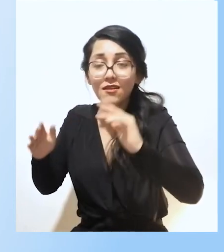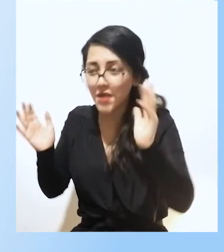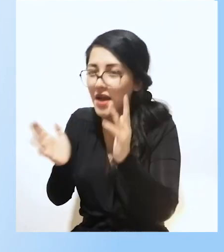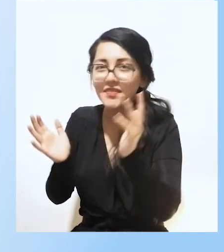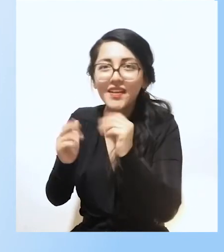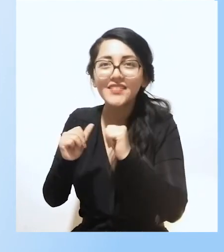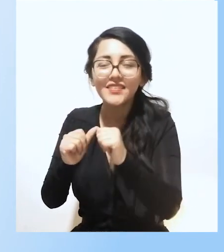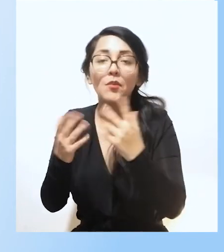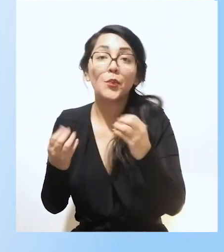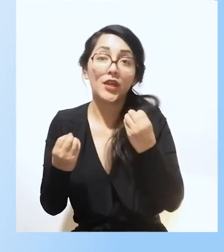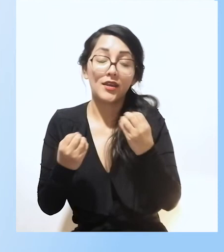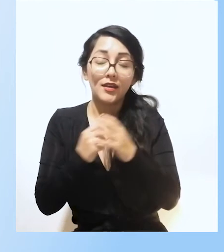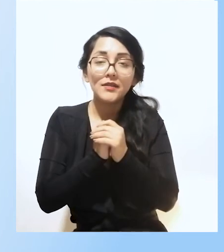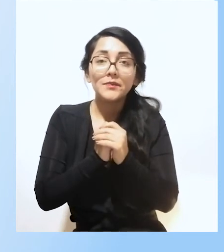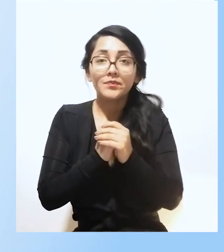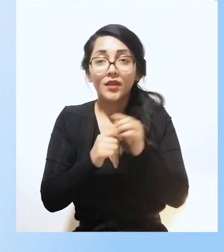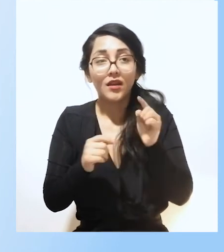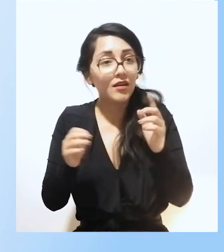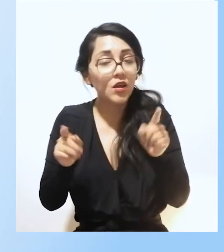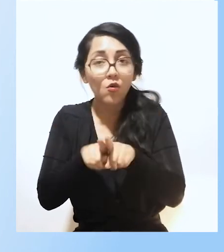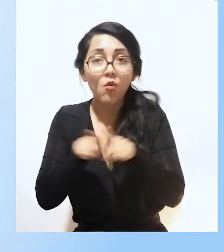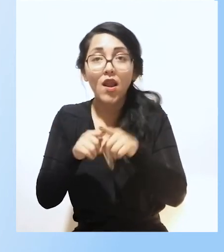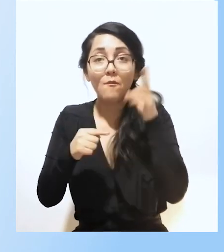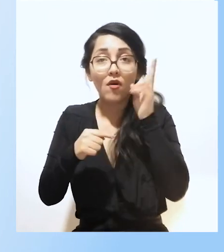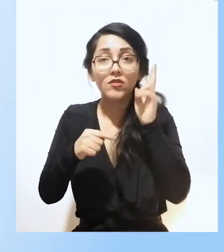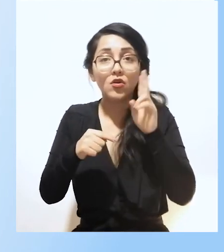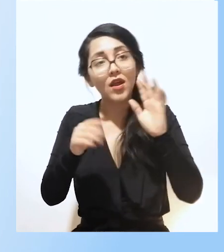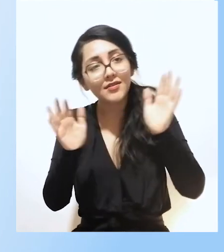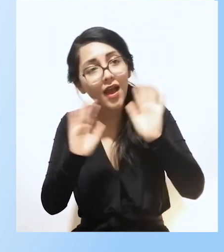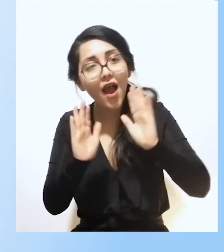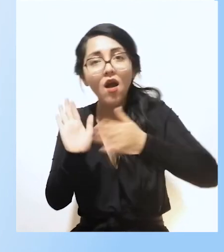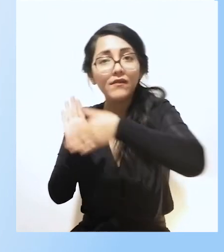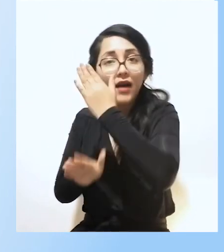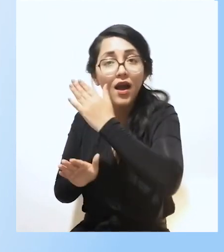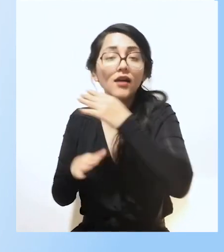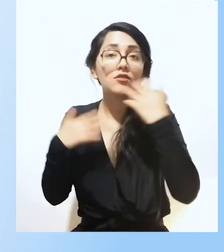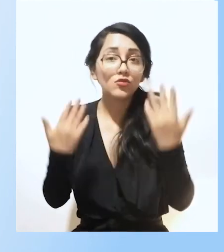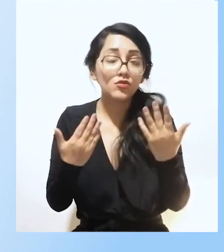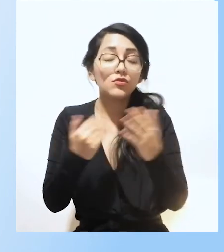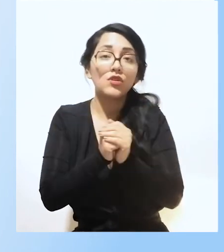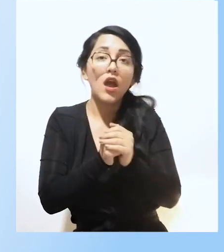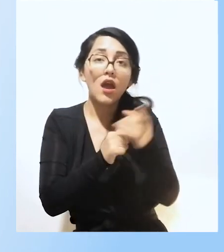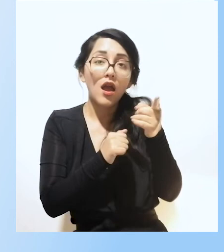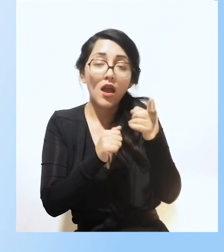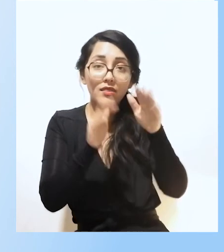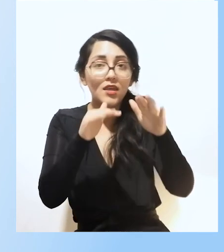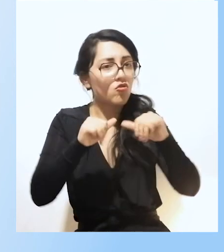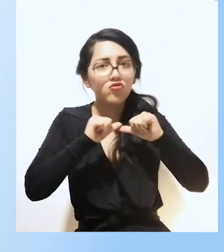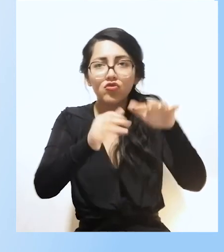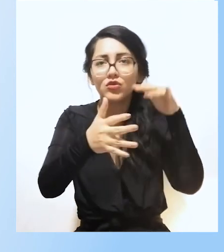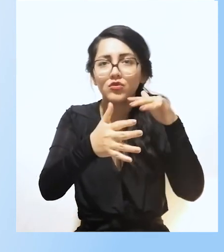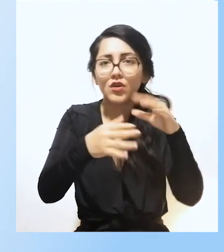de la educación se va, siga animando al alumno a estudiar, porque solamente con las X horas a la semana que puede ir un